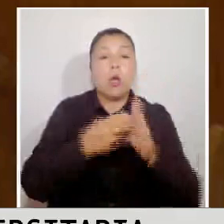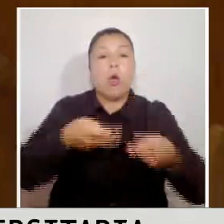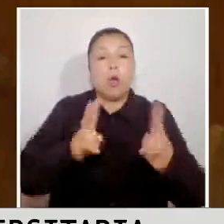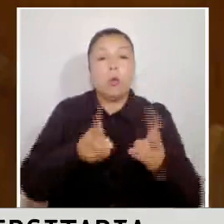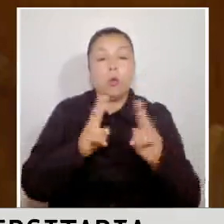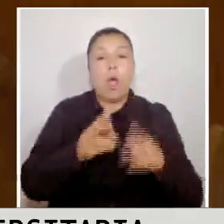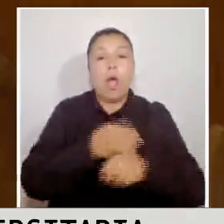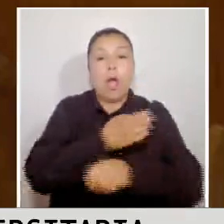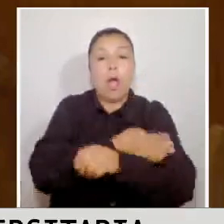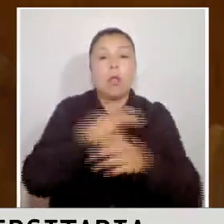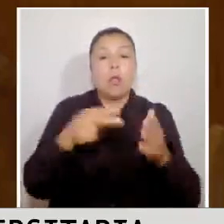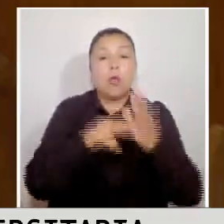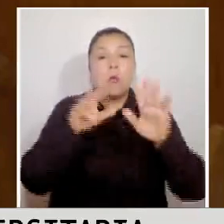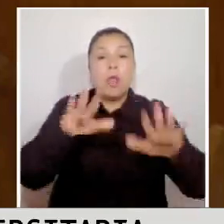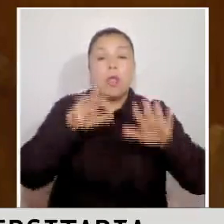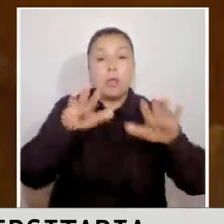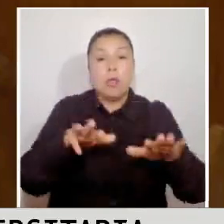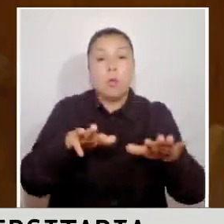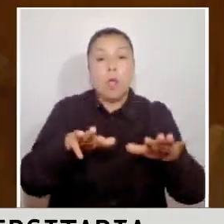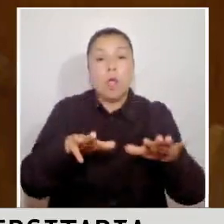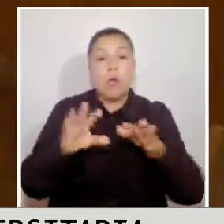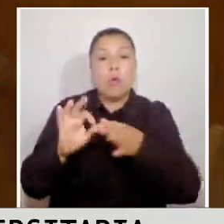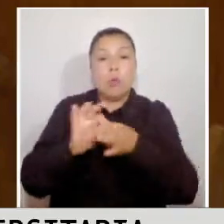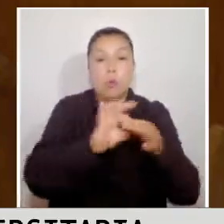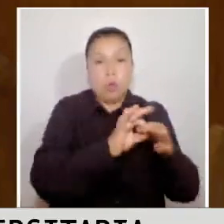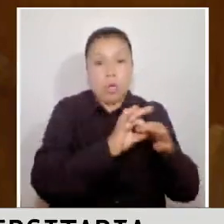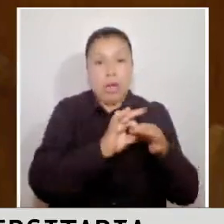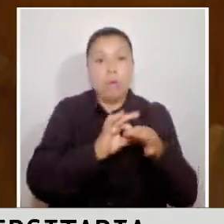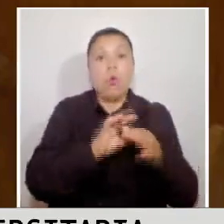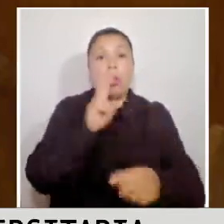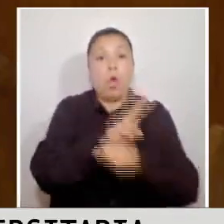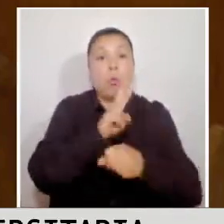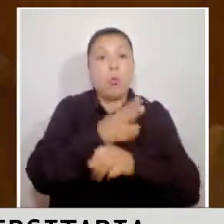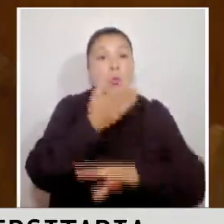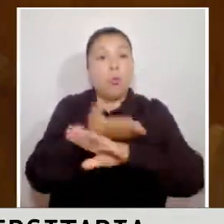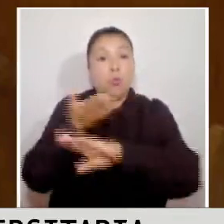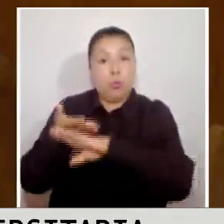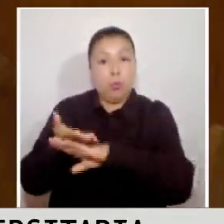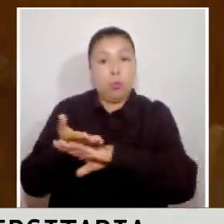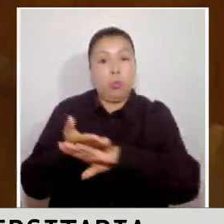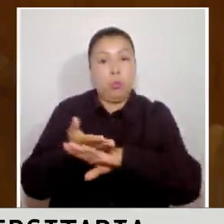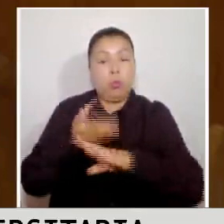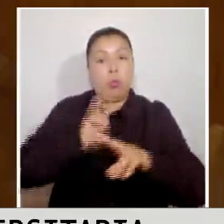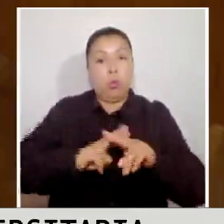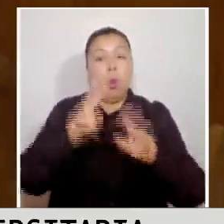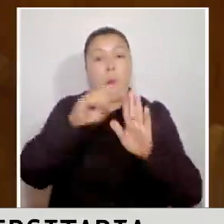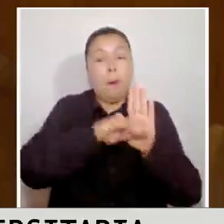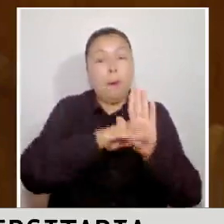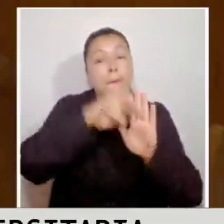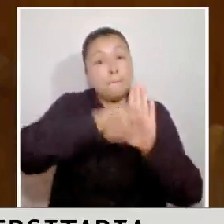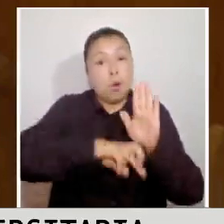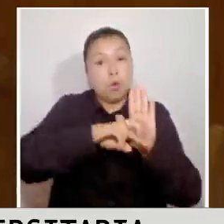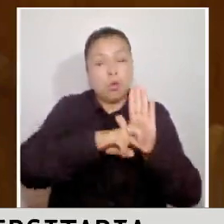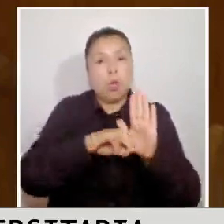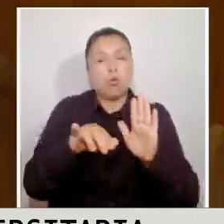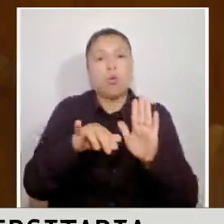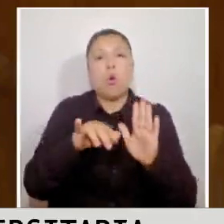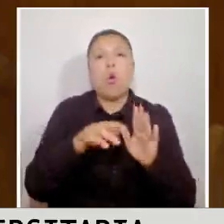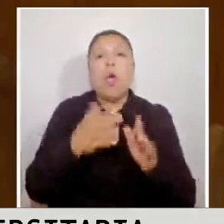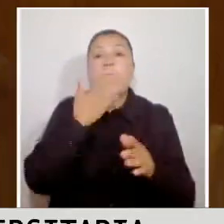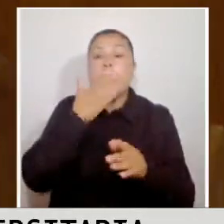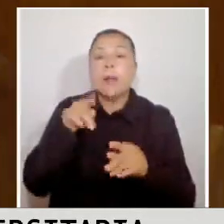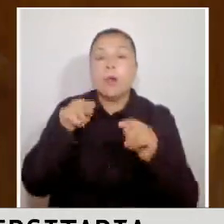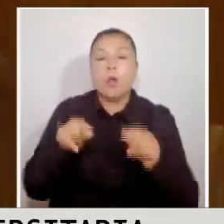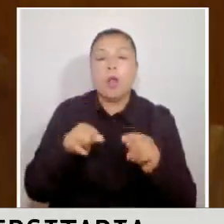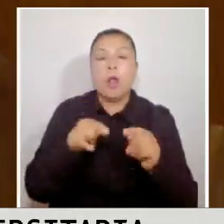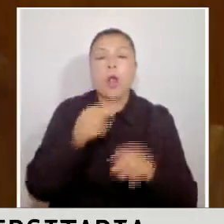al 2019 razón por la cual los decanos solicitaron que se genere un proyecto que homologue los requisitos de admisión a